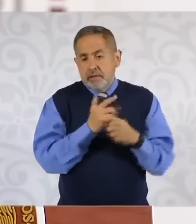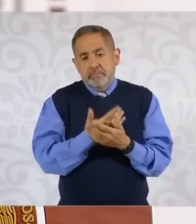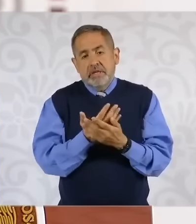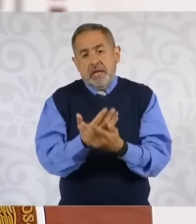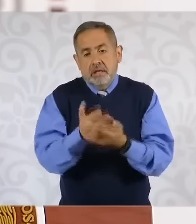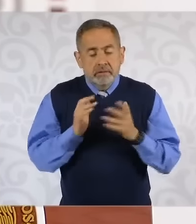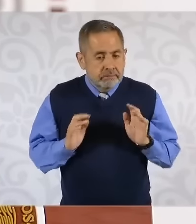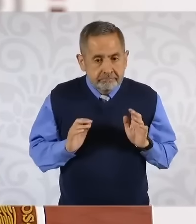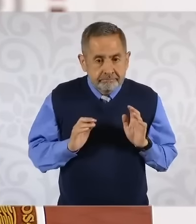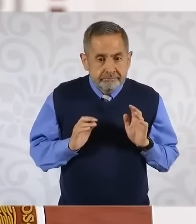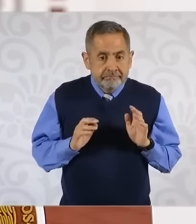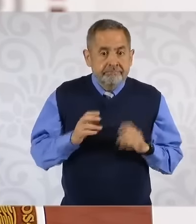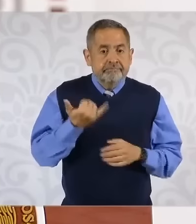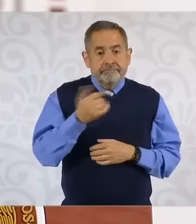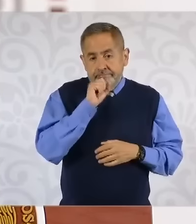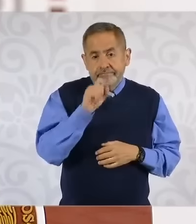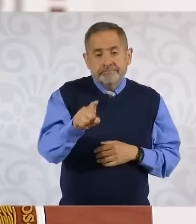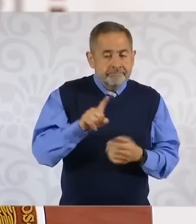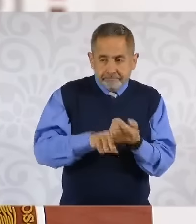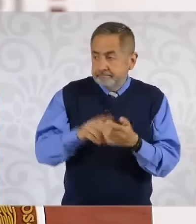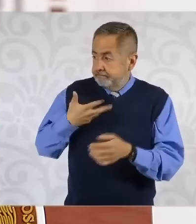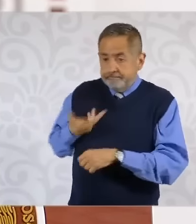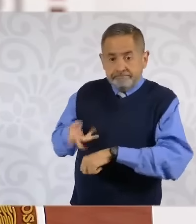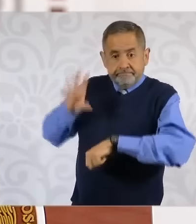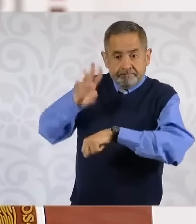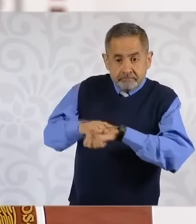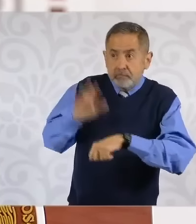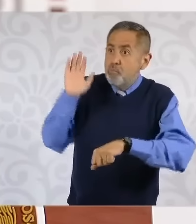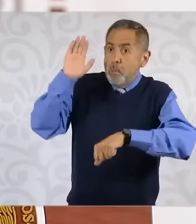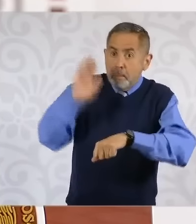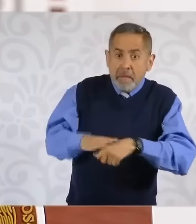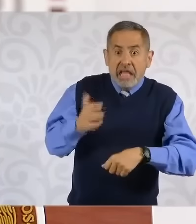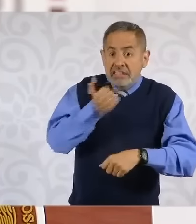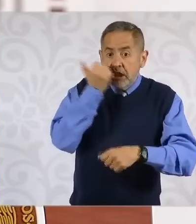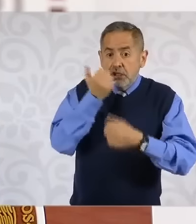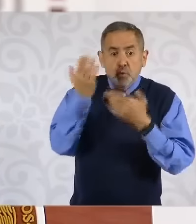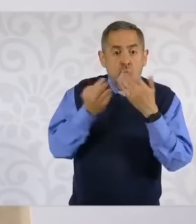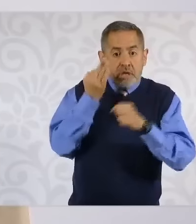si tenemos, como ya tenemos autorizada la ampliación para que